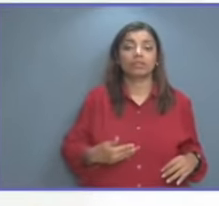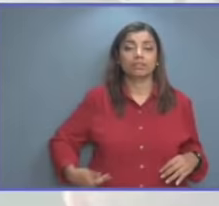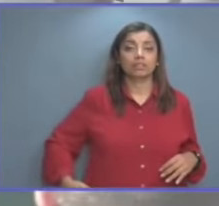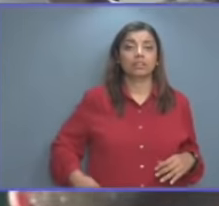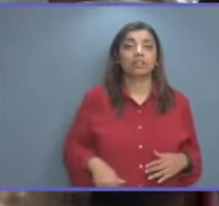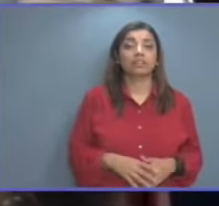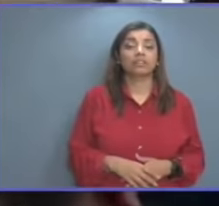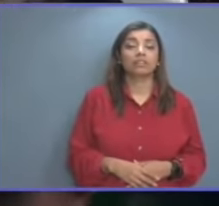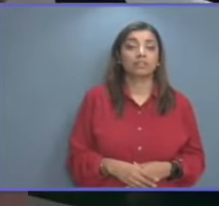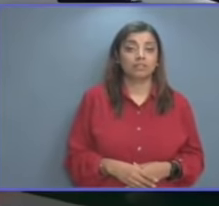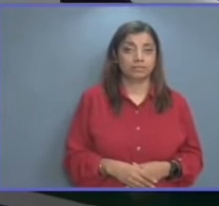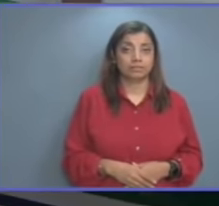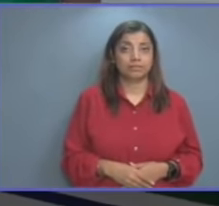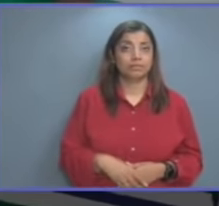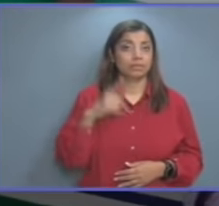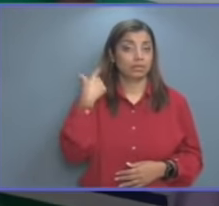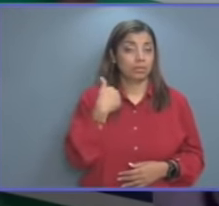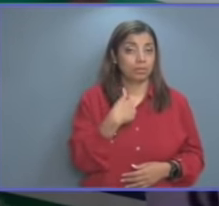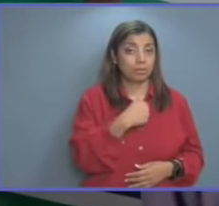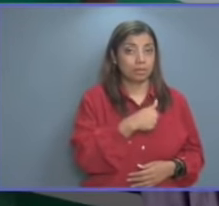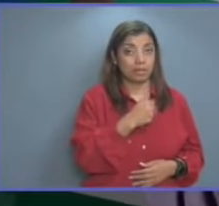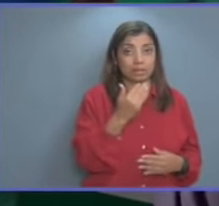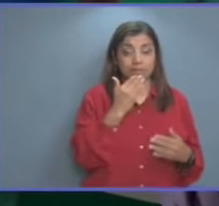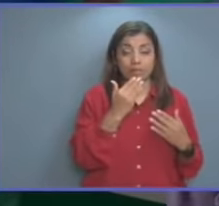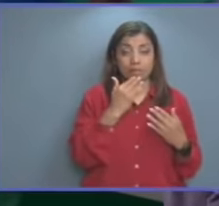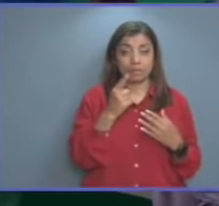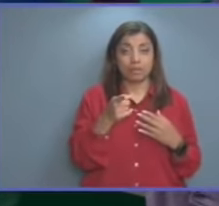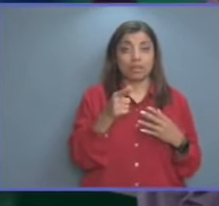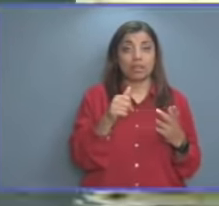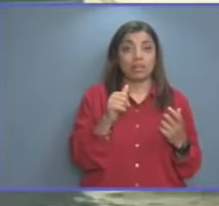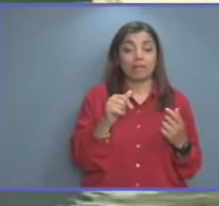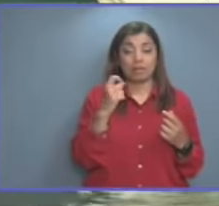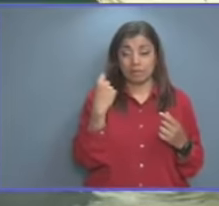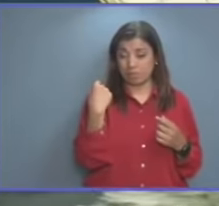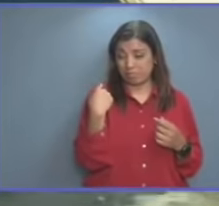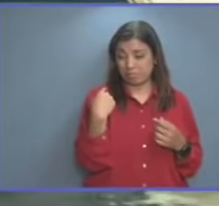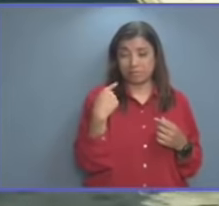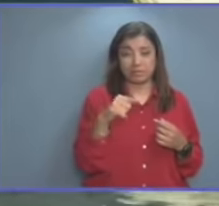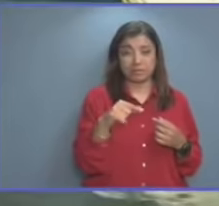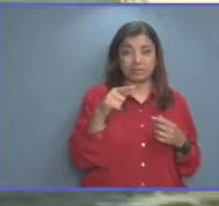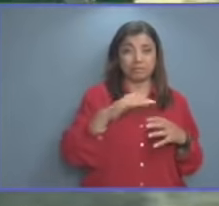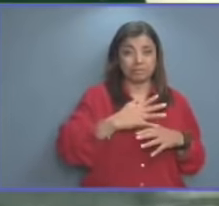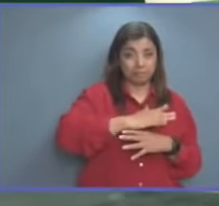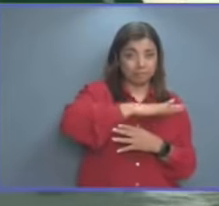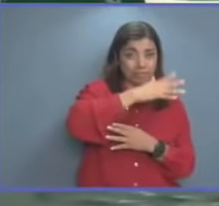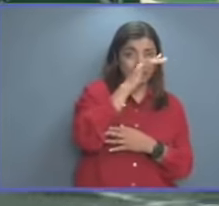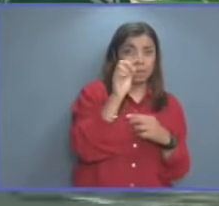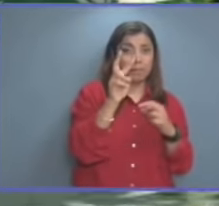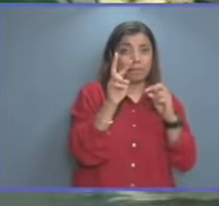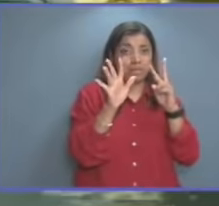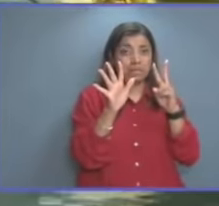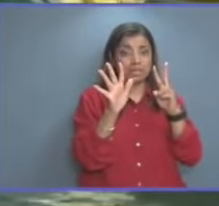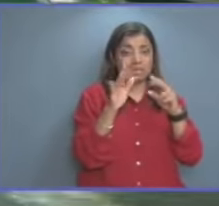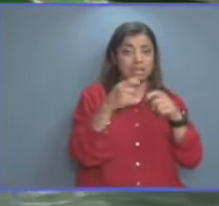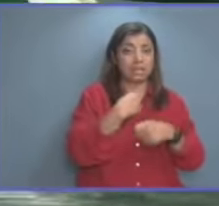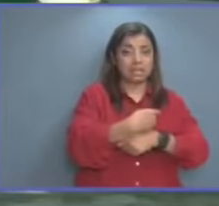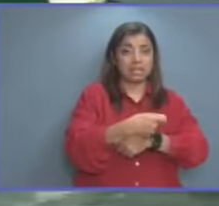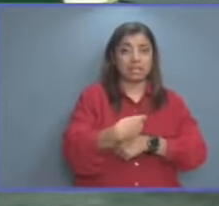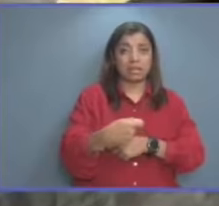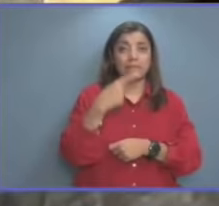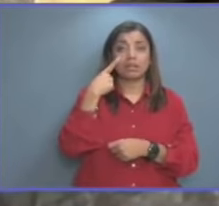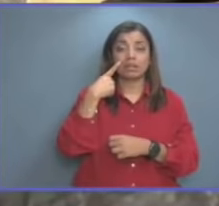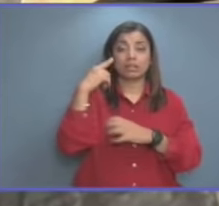república el ministro agregó que sólo en la última imputación de droga realizada la madrugada del 27 de diciembre en acajutla sonsonate